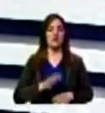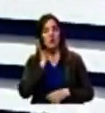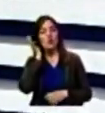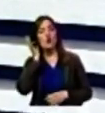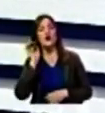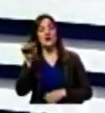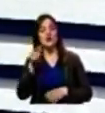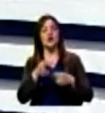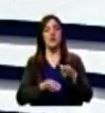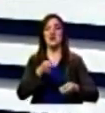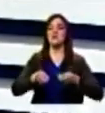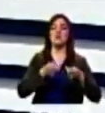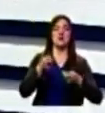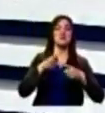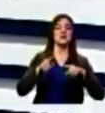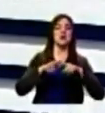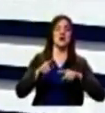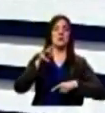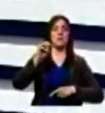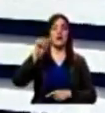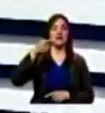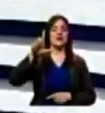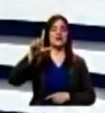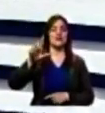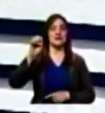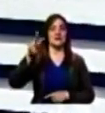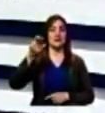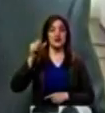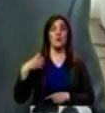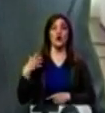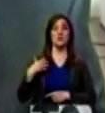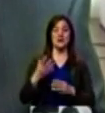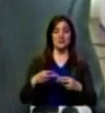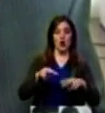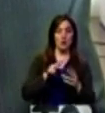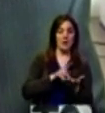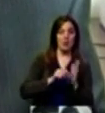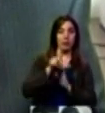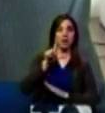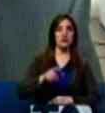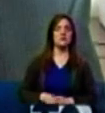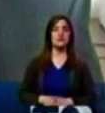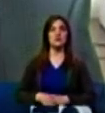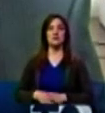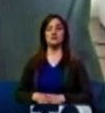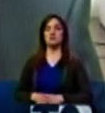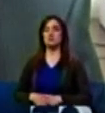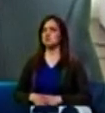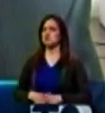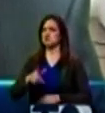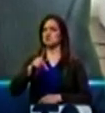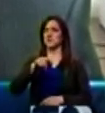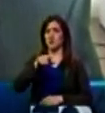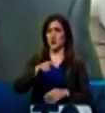La Magdalena protestaran por el supuesto aumento. El costo de patente se paga hasta el mes de